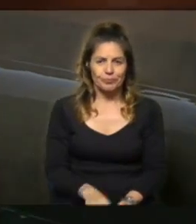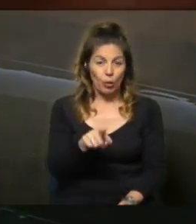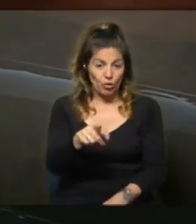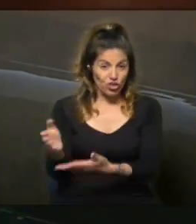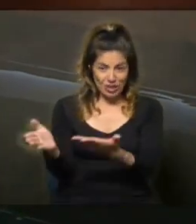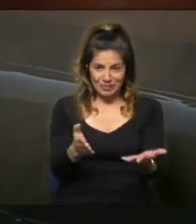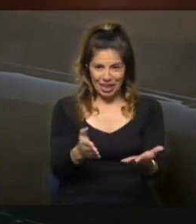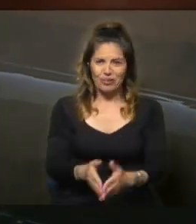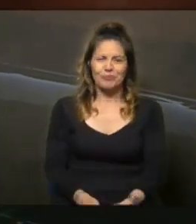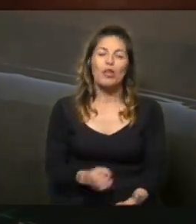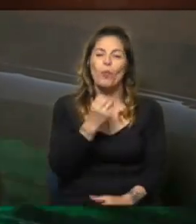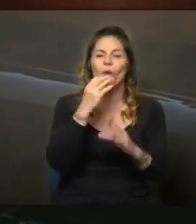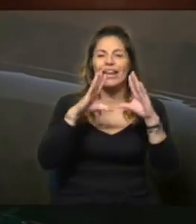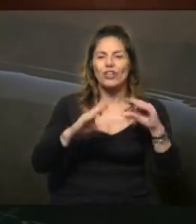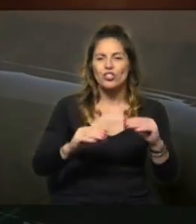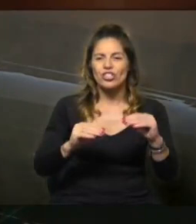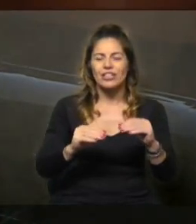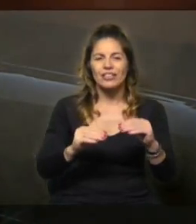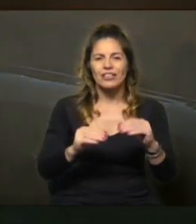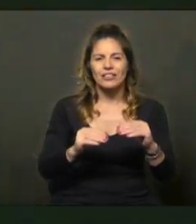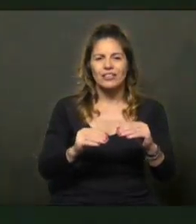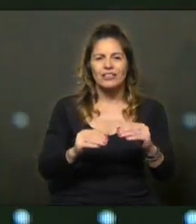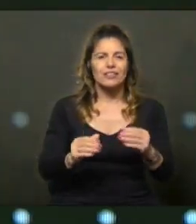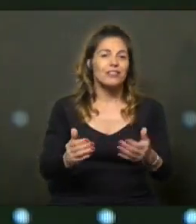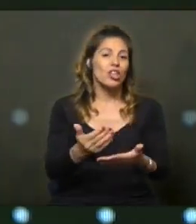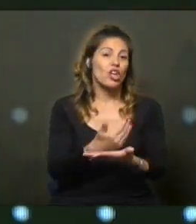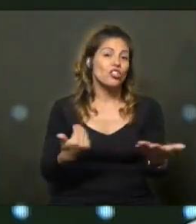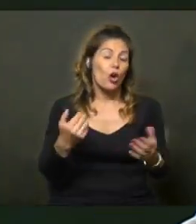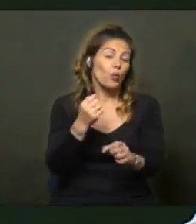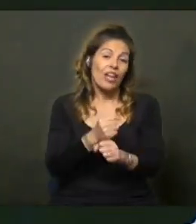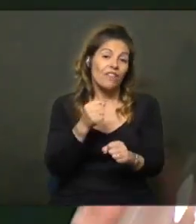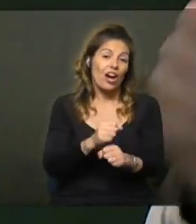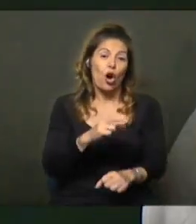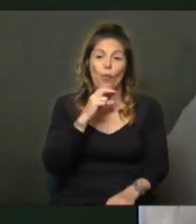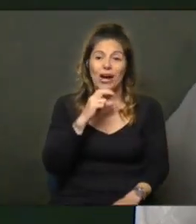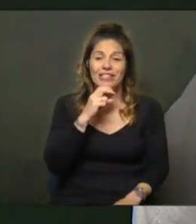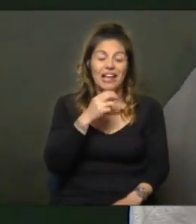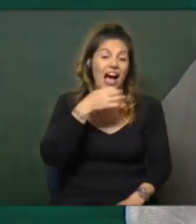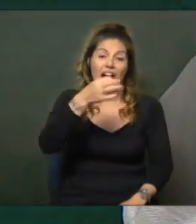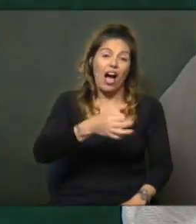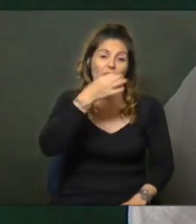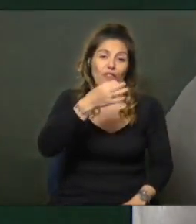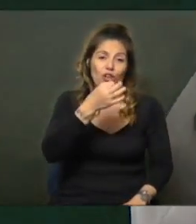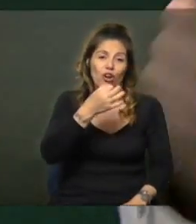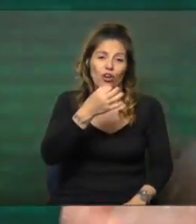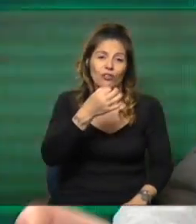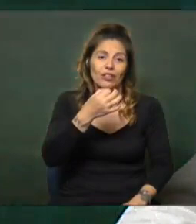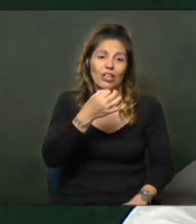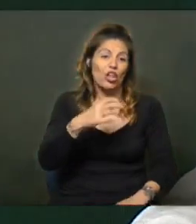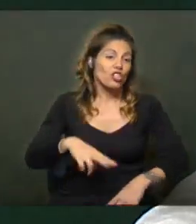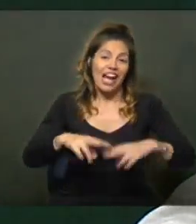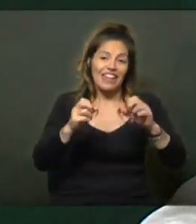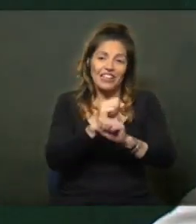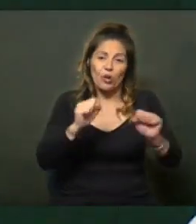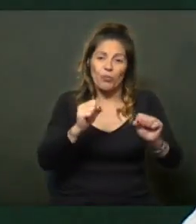invitado Bueno buenas noches eh Nos quitó un trabajo a todos masa no salió y habló primero todos los analistas no pudieron meter la Primicia